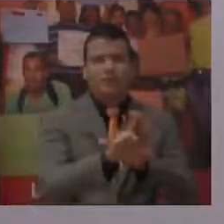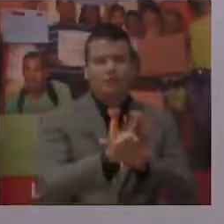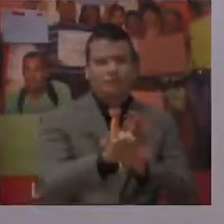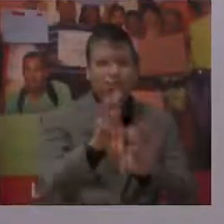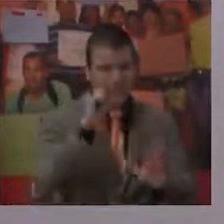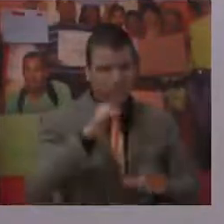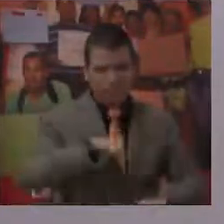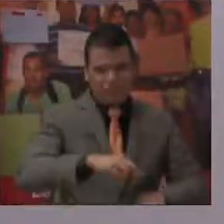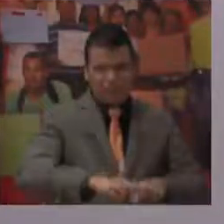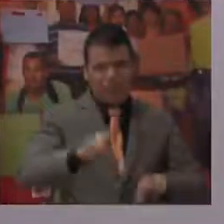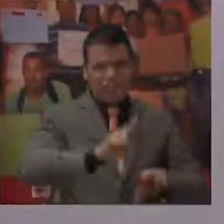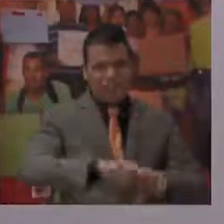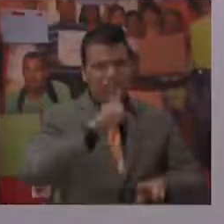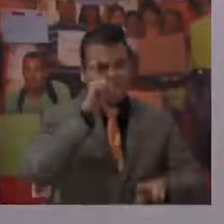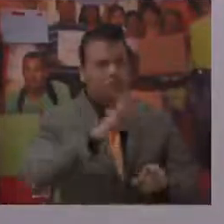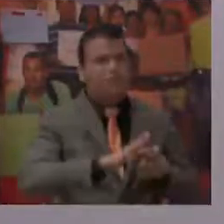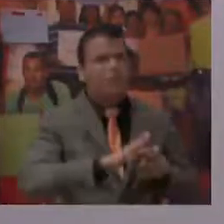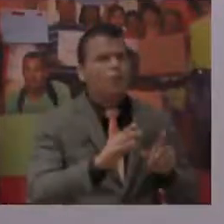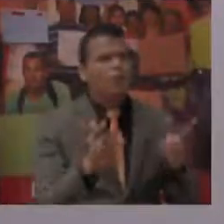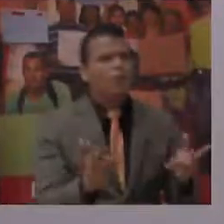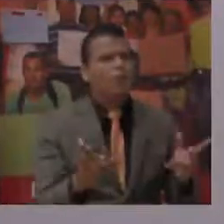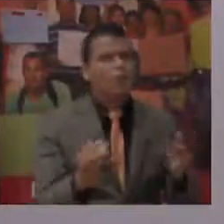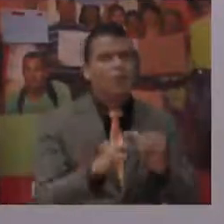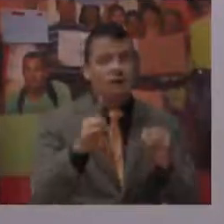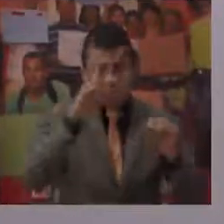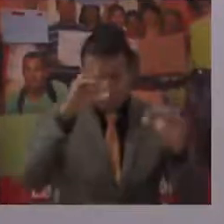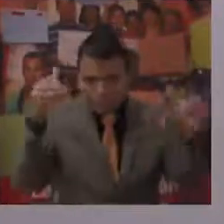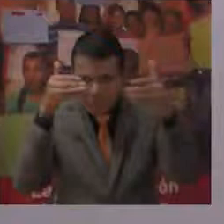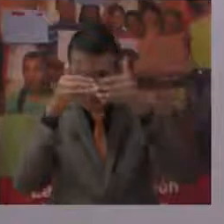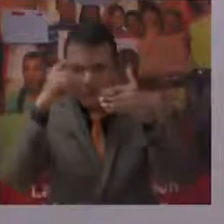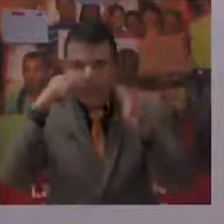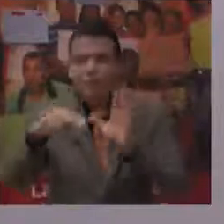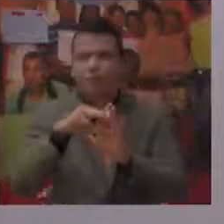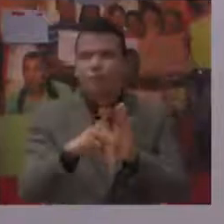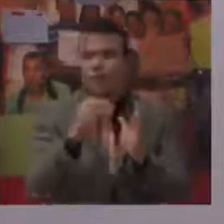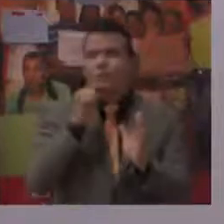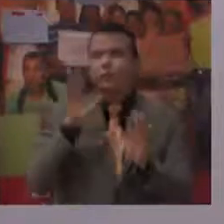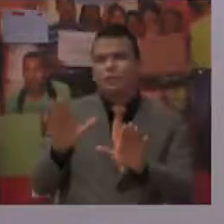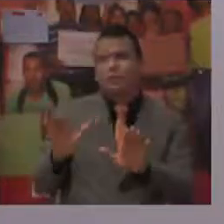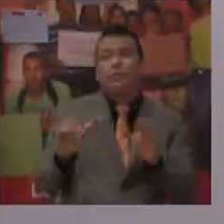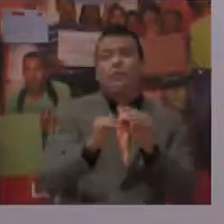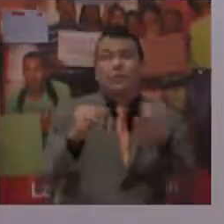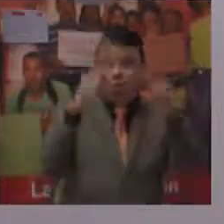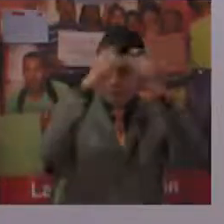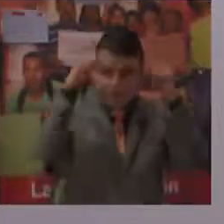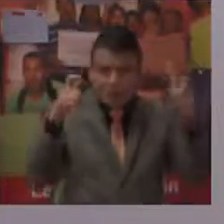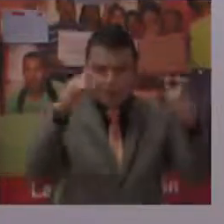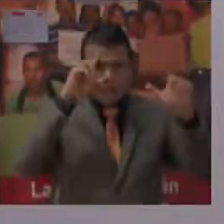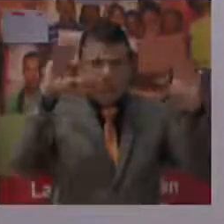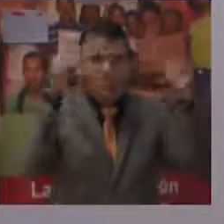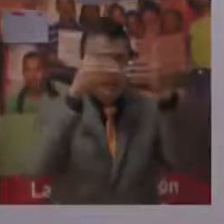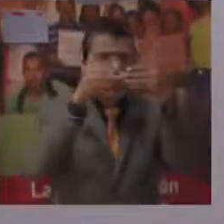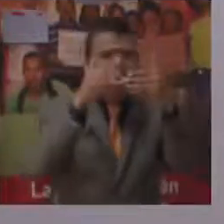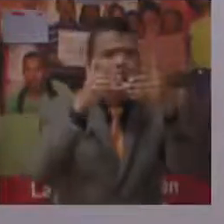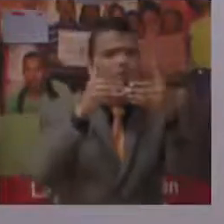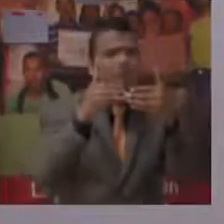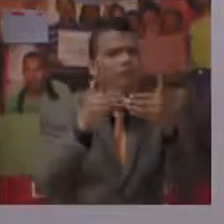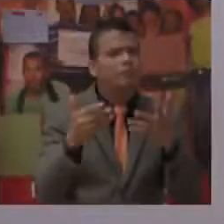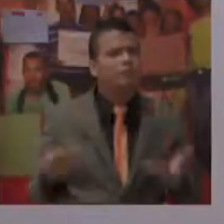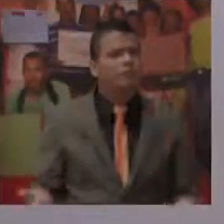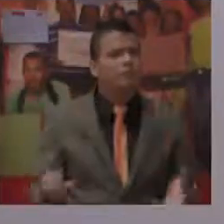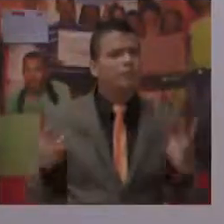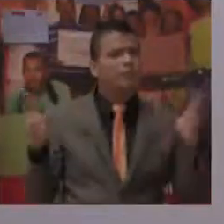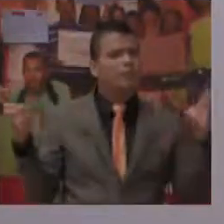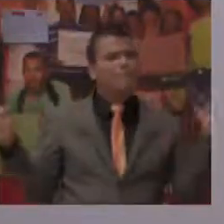ordinario frente a un nuevo paradigma jurídico y un nuevo paradigma de Estado que se